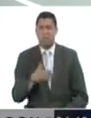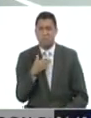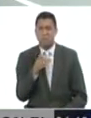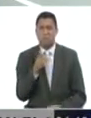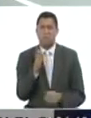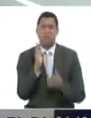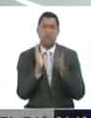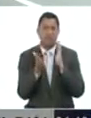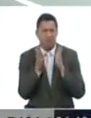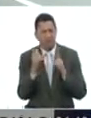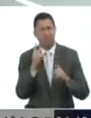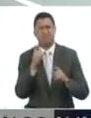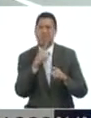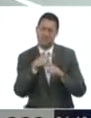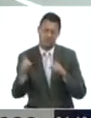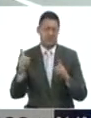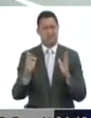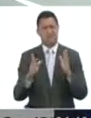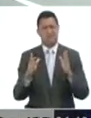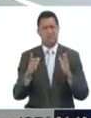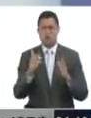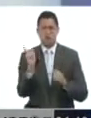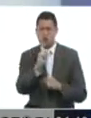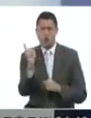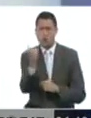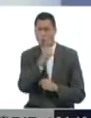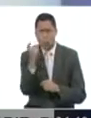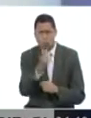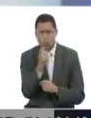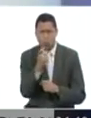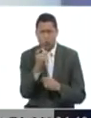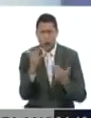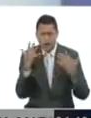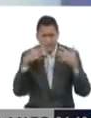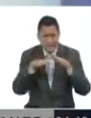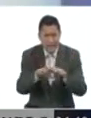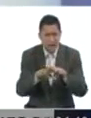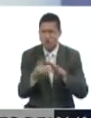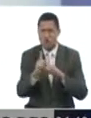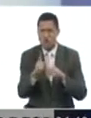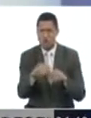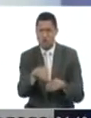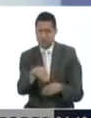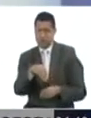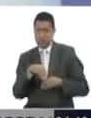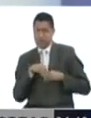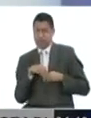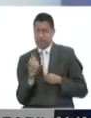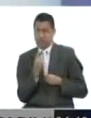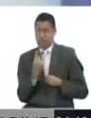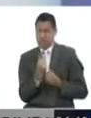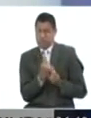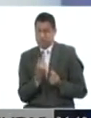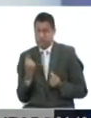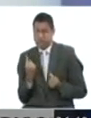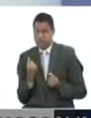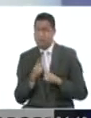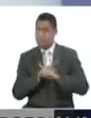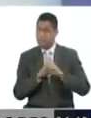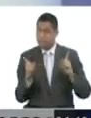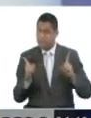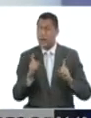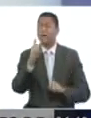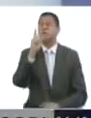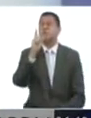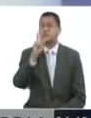forma atípica, diferente, no buscan de repente la integración, más bien buscan el aislamiento en algunos casos. Pero aparte